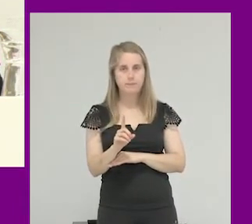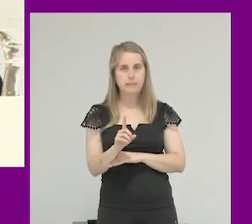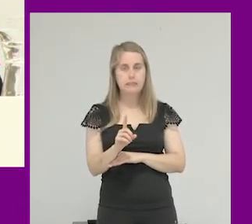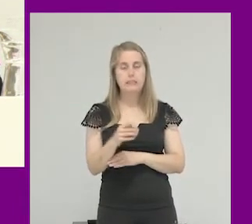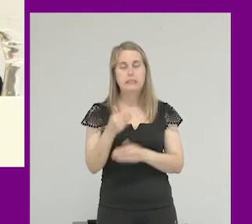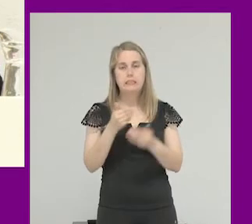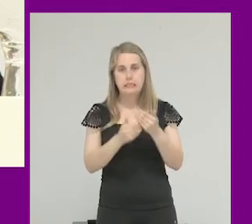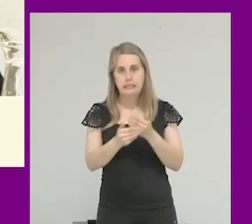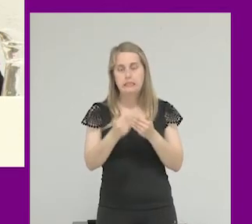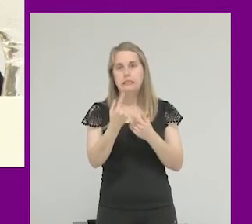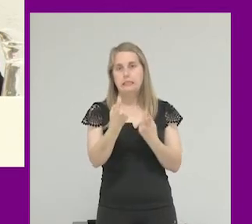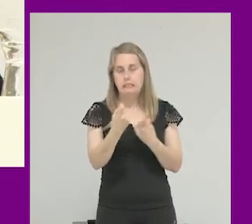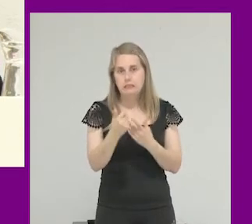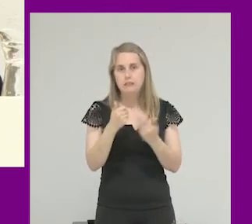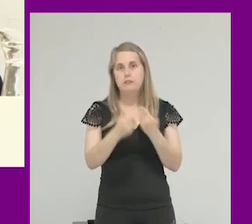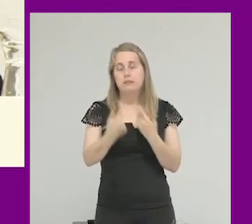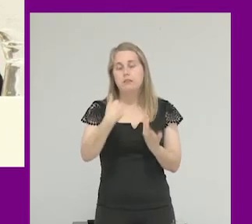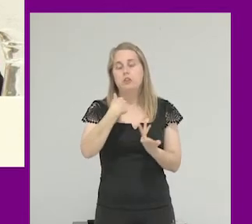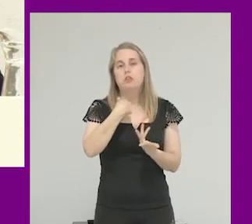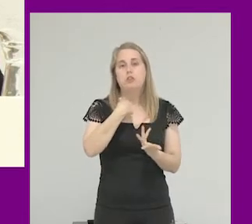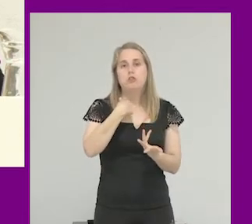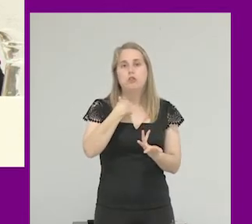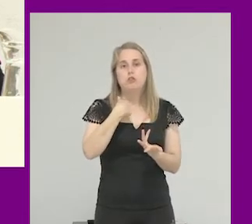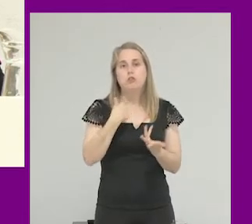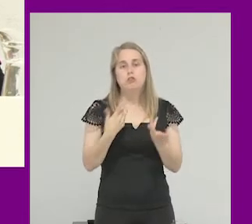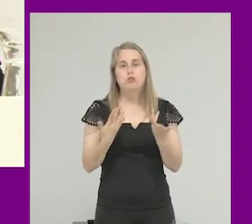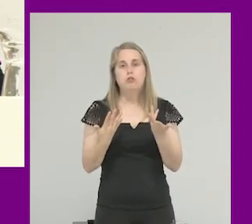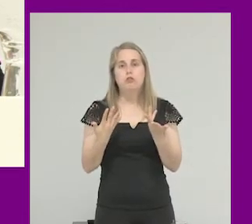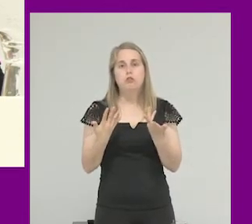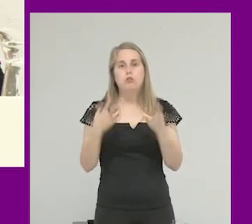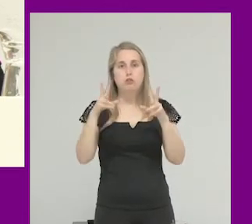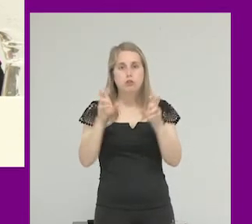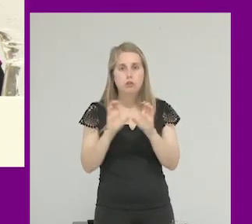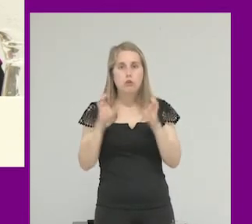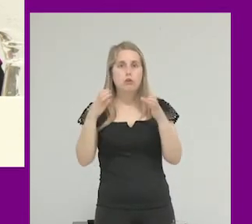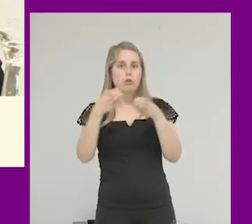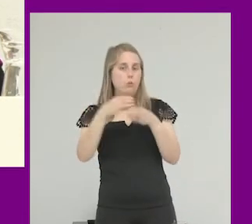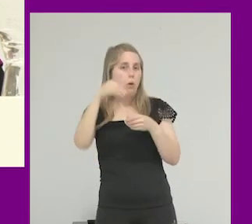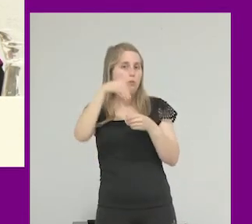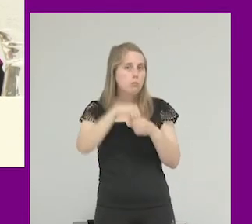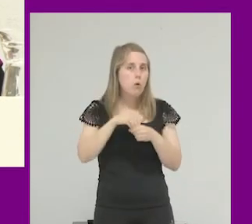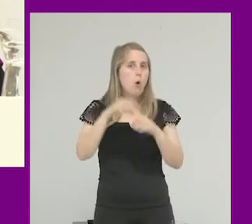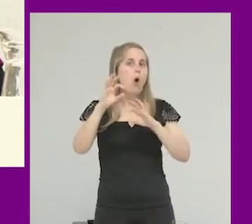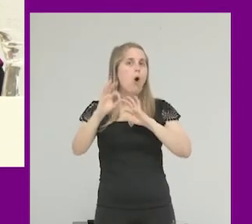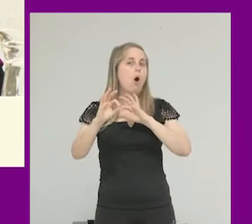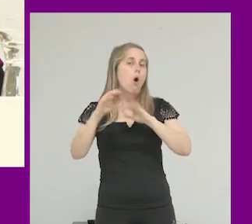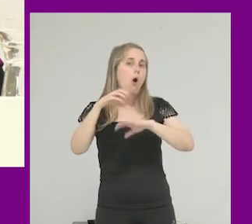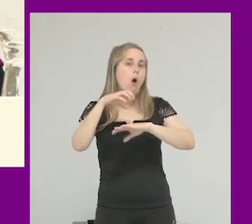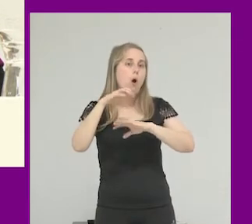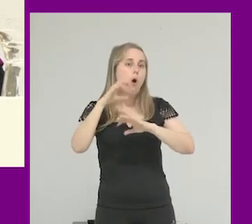Todavía yo en estos momentos estoy en el Consejo Jurídico Consultivo, que es un órgano